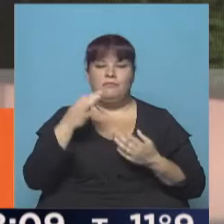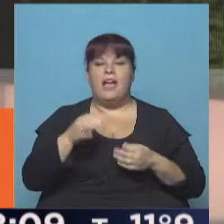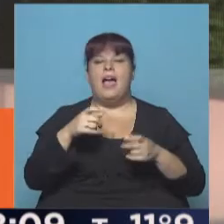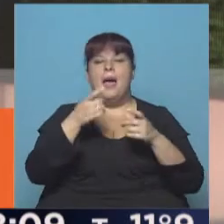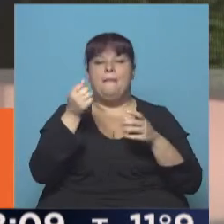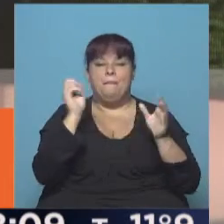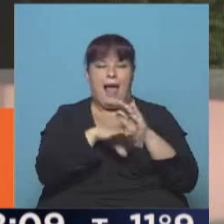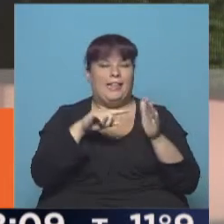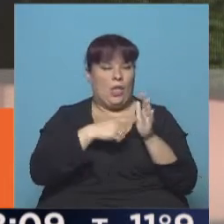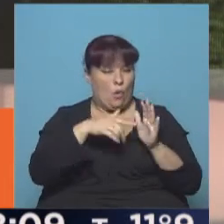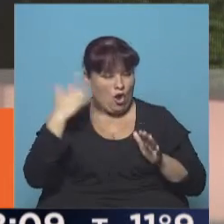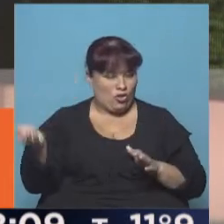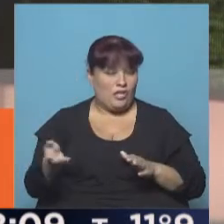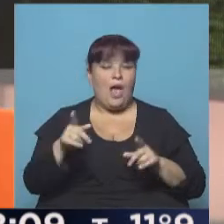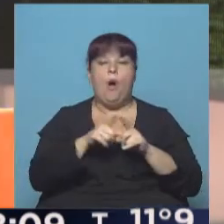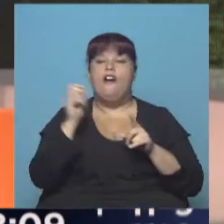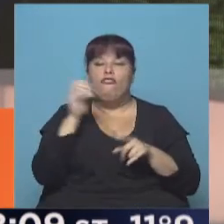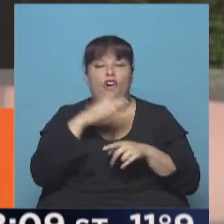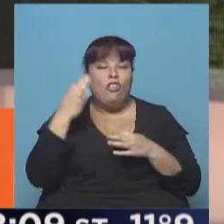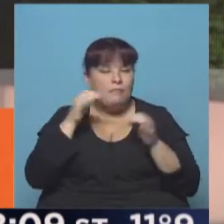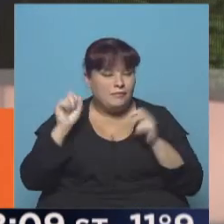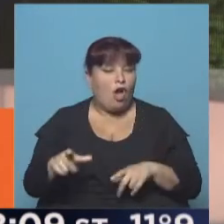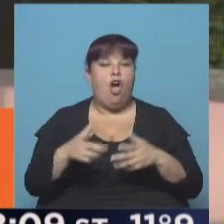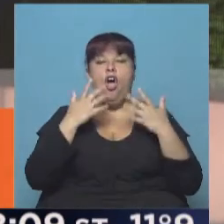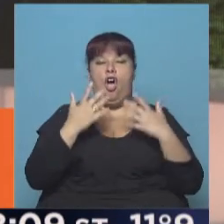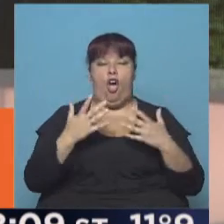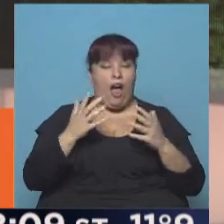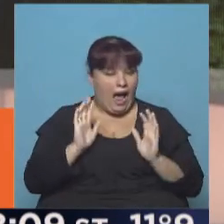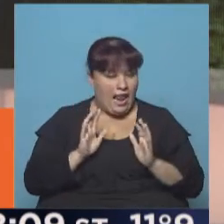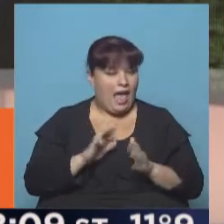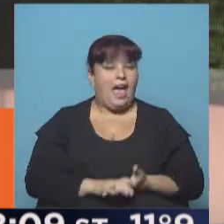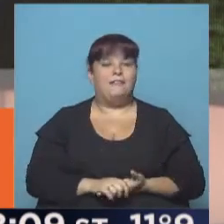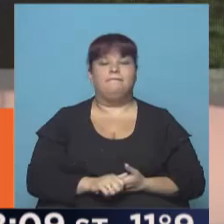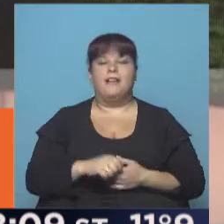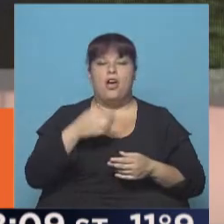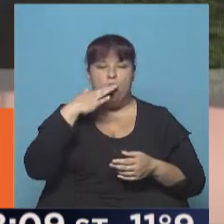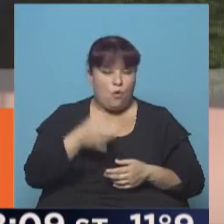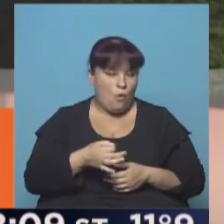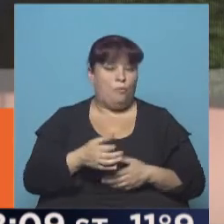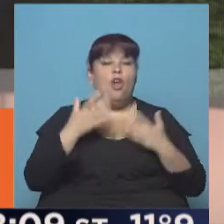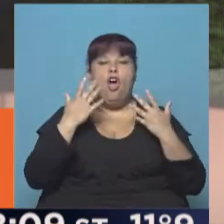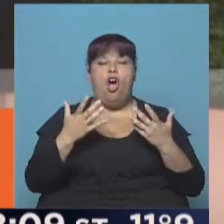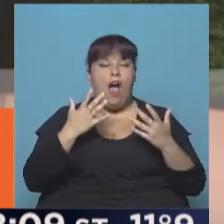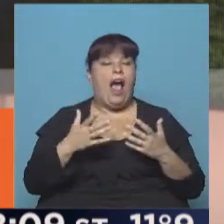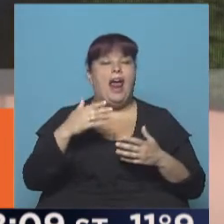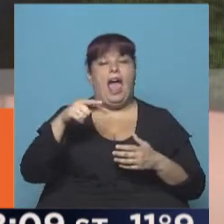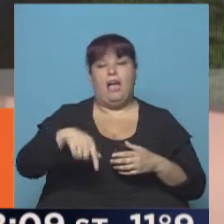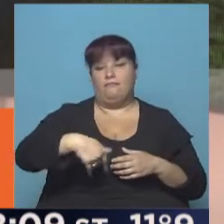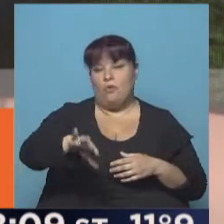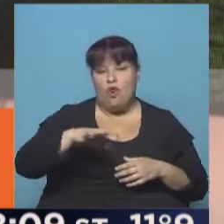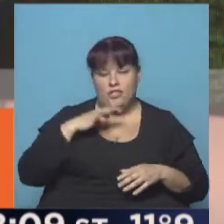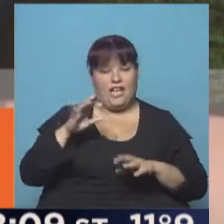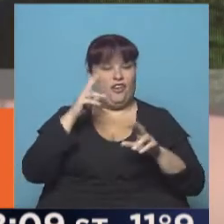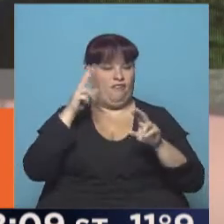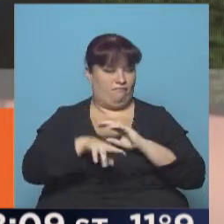del Conurbano Bonaerense, como fondo específico, ojalá se aplicara, ojalá dentro de unos años dejara